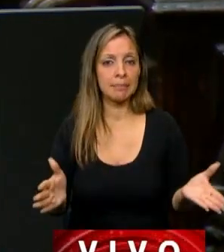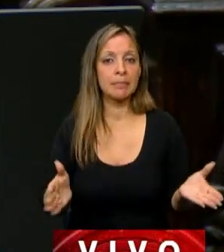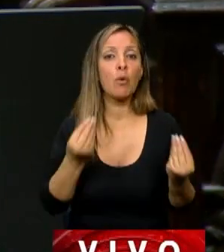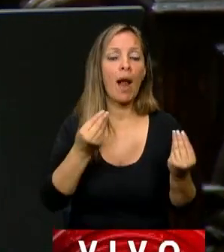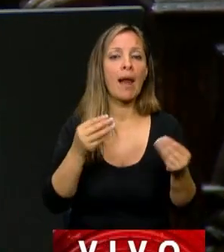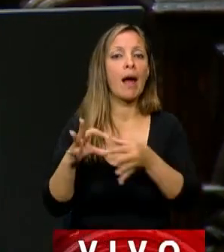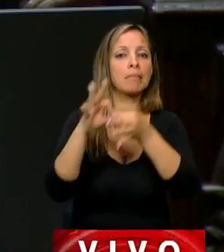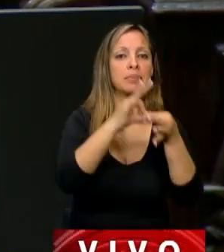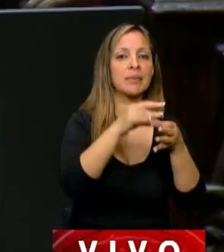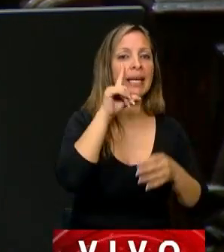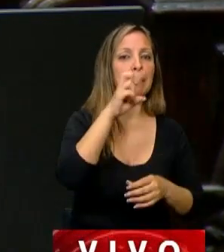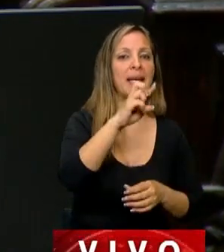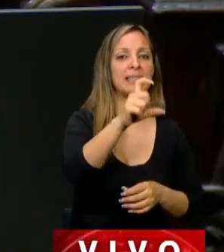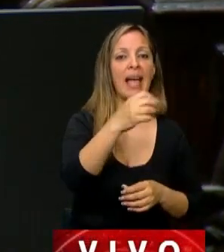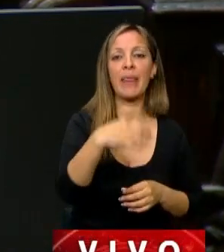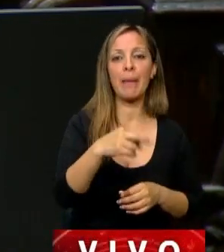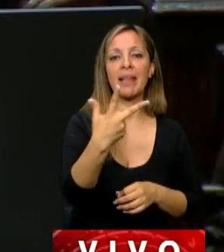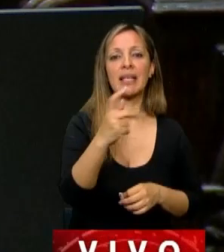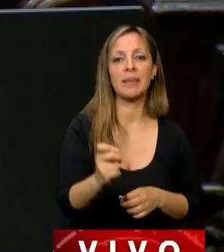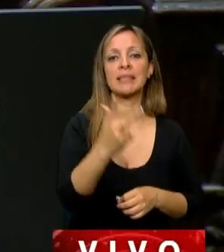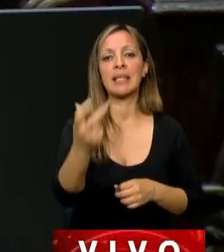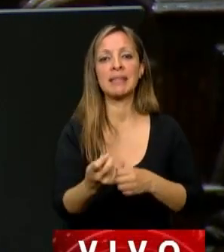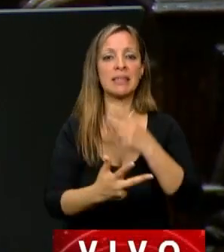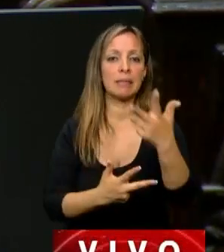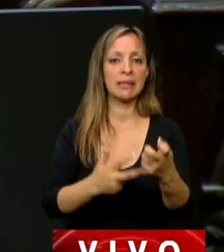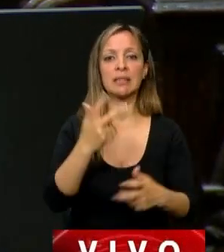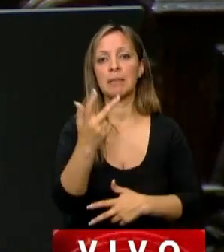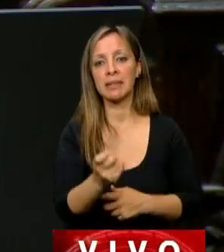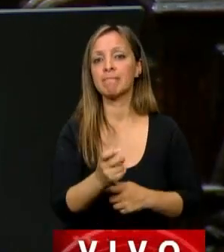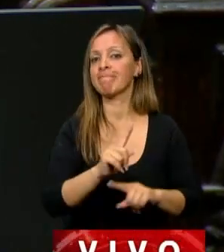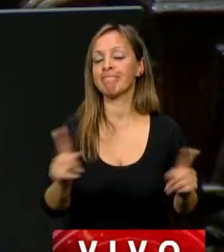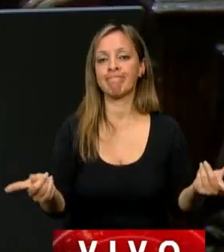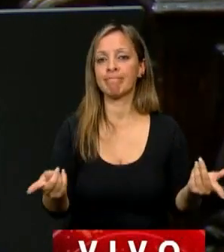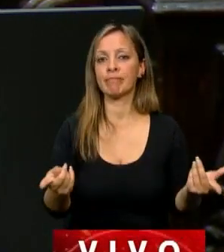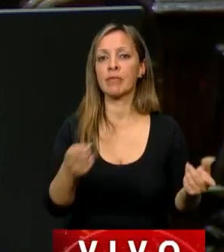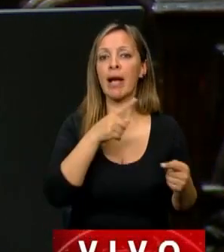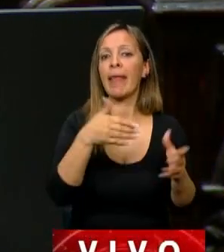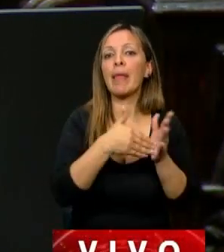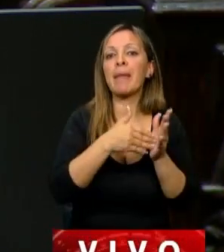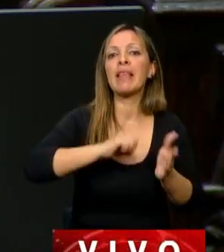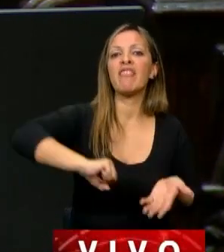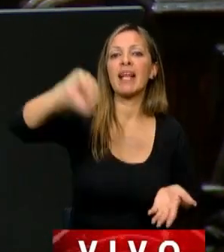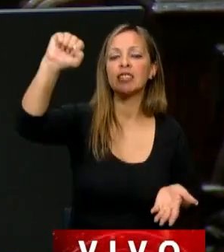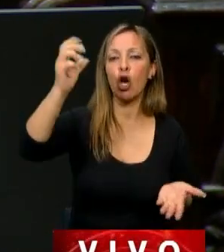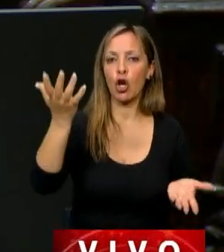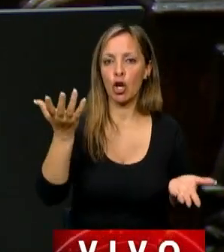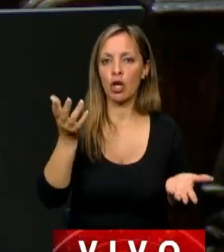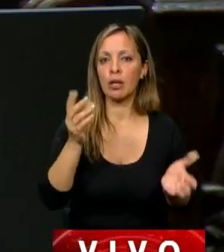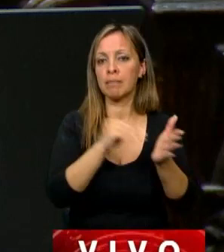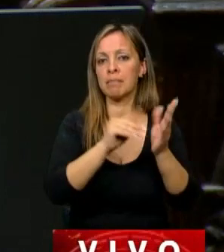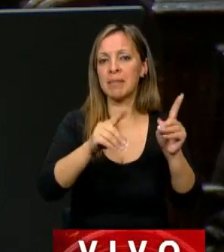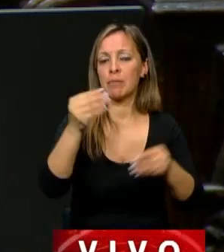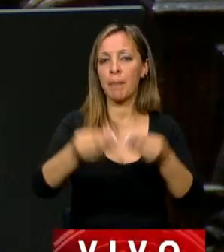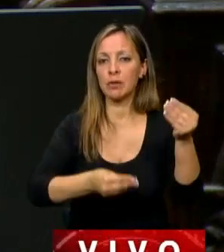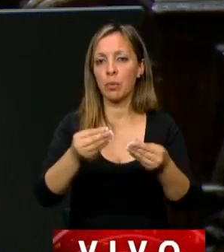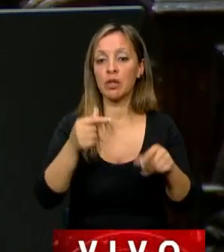al IPC, de manera trimestral, sino que lo hace a la inflación programada en presupuesto, que ya sabemos, bueno,